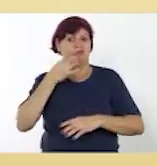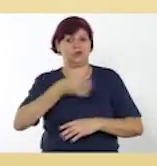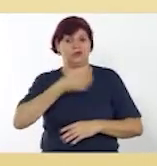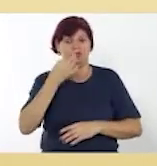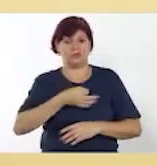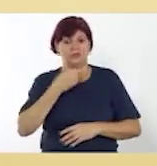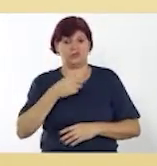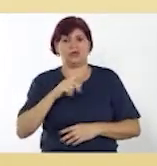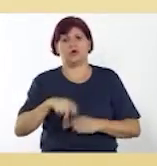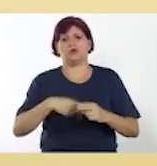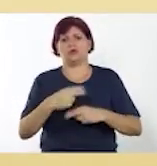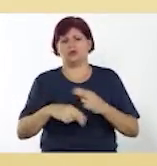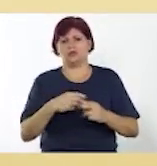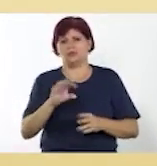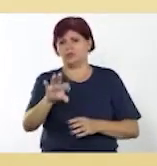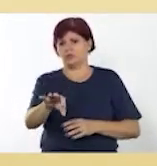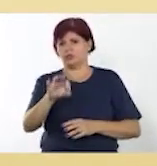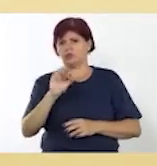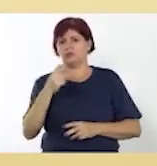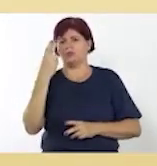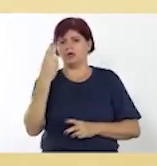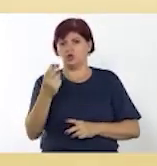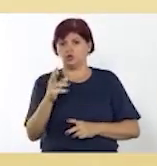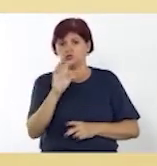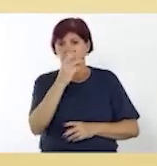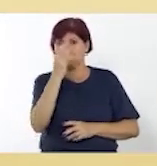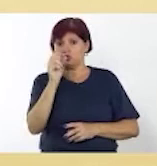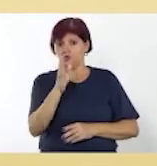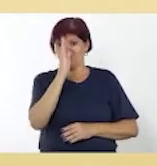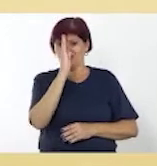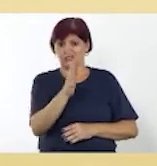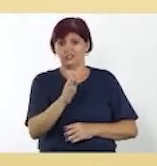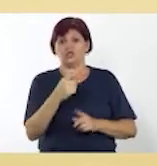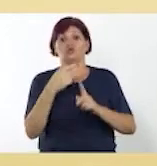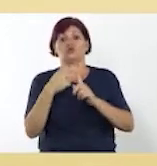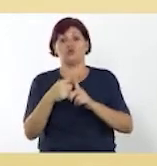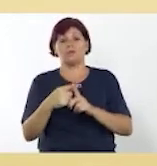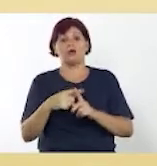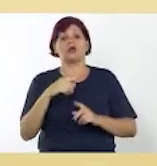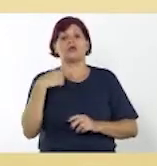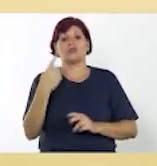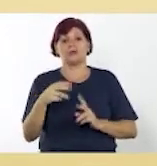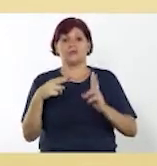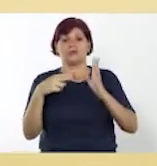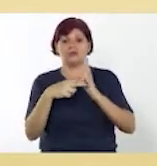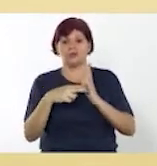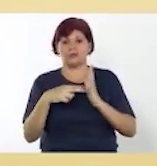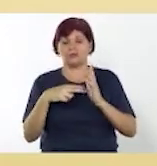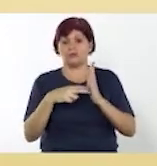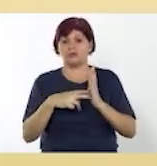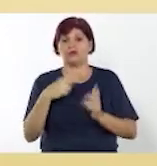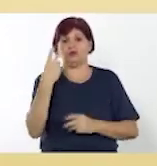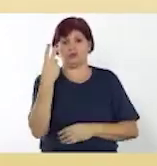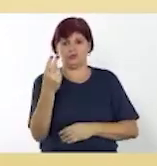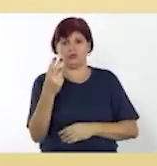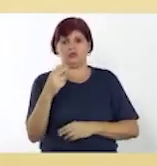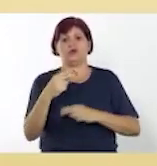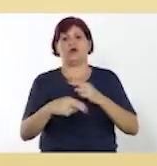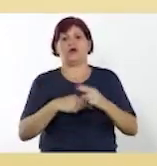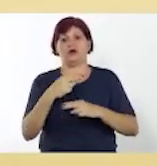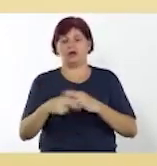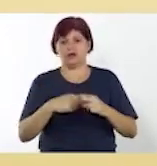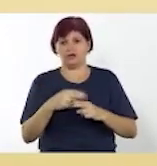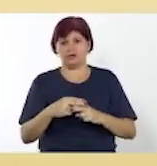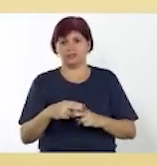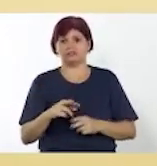lo aclarábamos anteriormente, lo que hacemos es tomar los dos valores centrales, sumarlos y dividirlos entre 2.